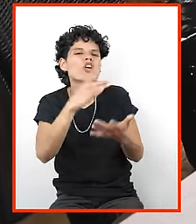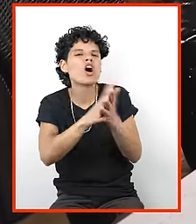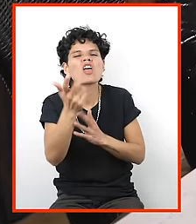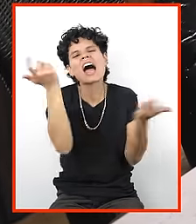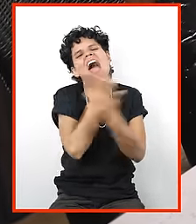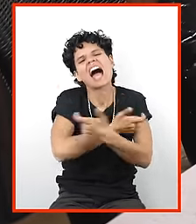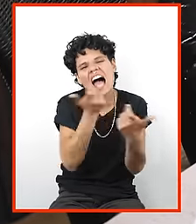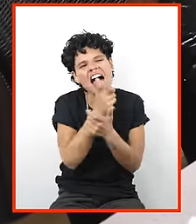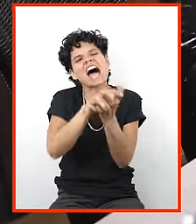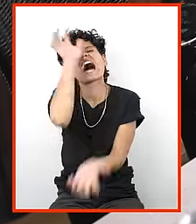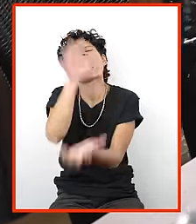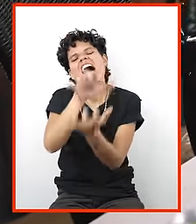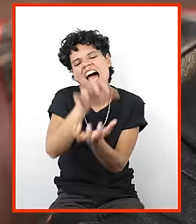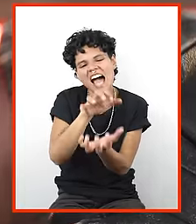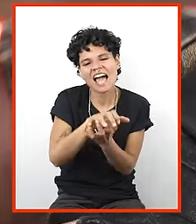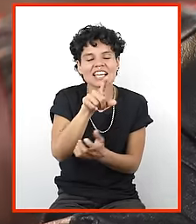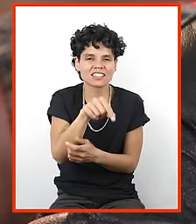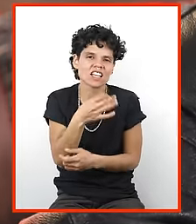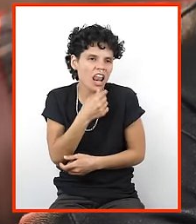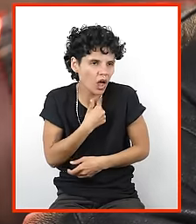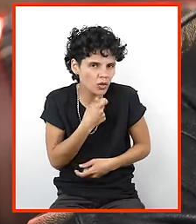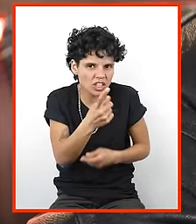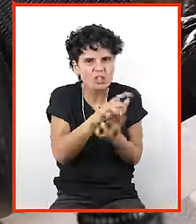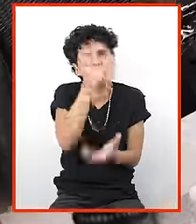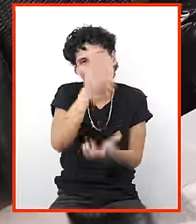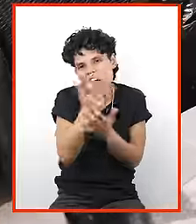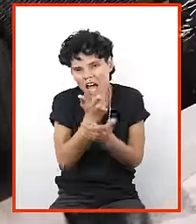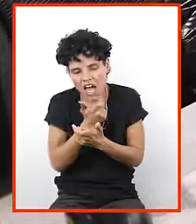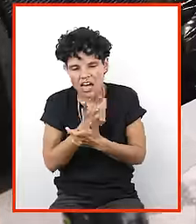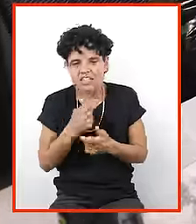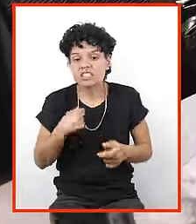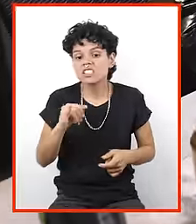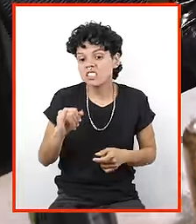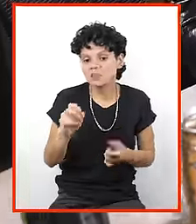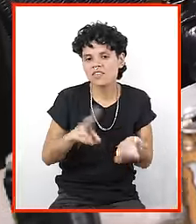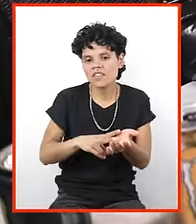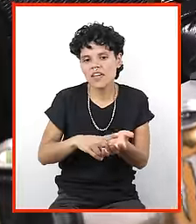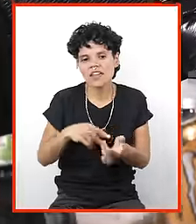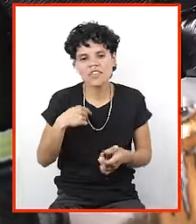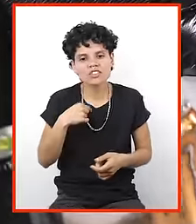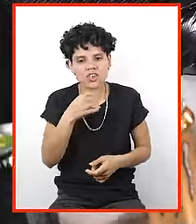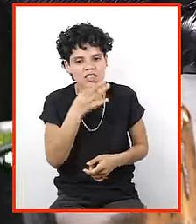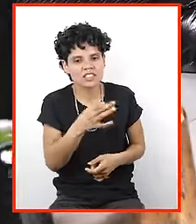sea, tú risa la protagonista de todos los capítulos. Es que, ¿sabéis qué? Ahora que lo pienso, lo hice a